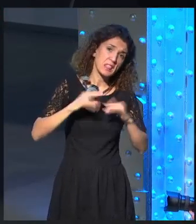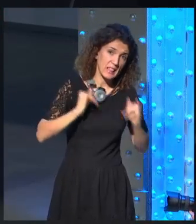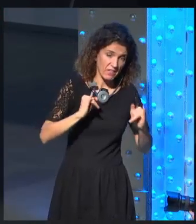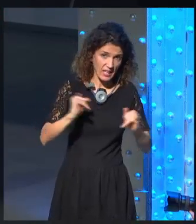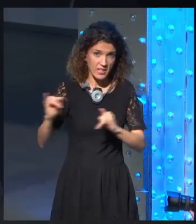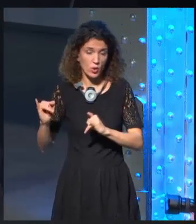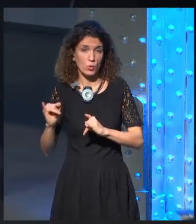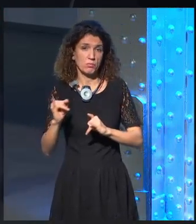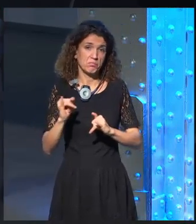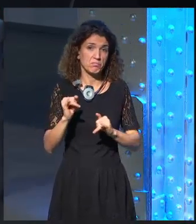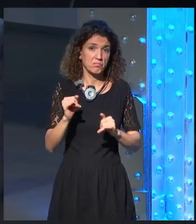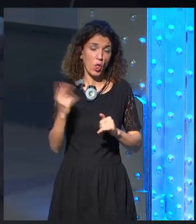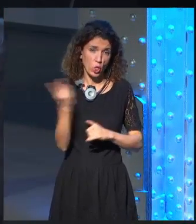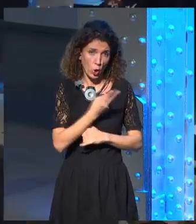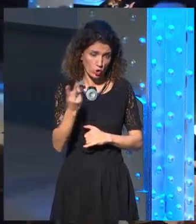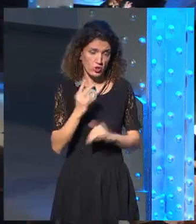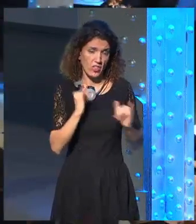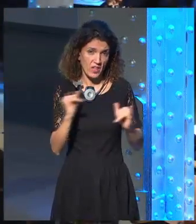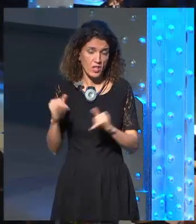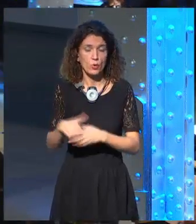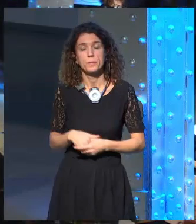divertido ver tanto uno como otro.